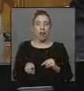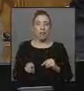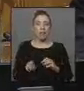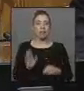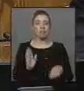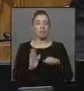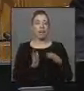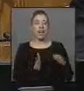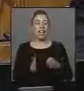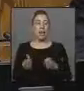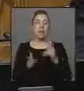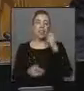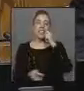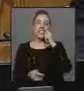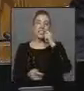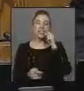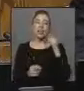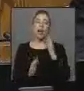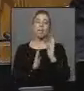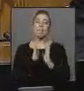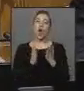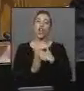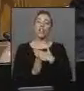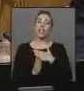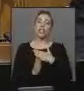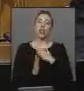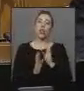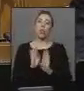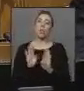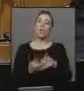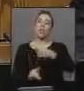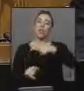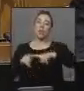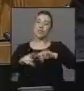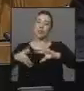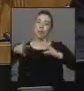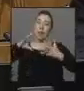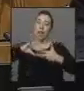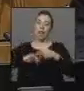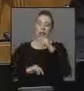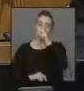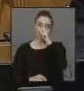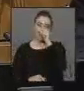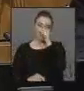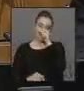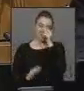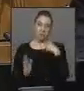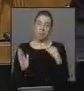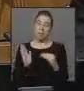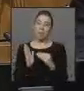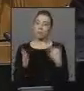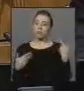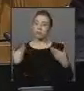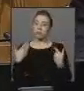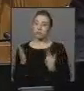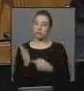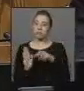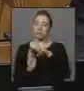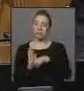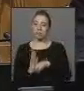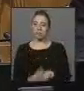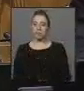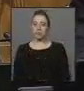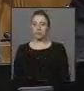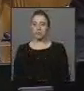en la senda de lo que significa la autoprotección y el cuidado de nuestro planeta. Voy a apoyar con mucha fuerza este proyecto, señor Presidente.